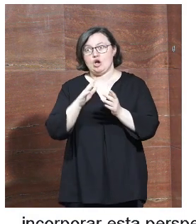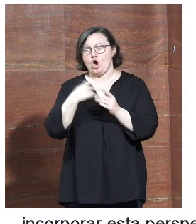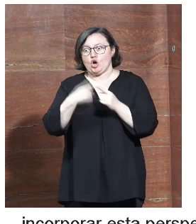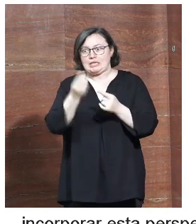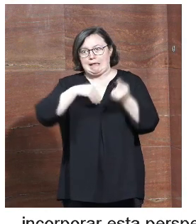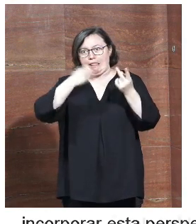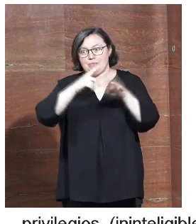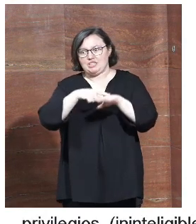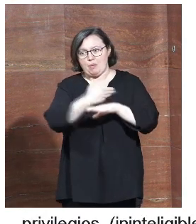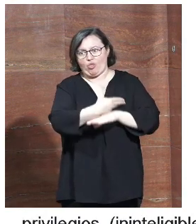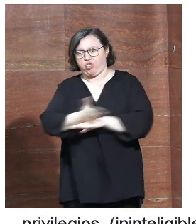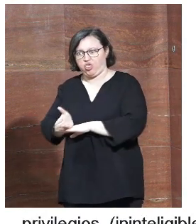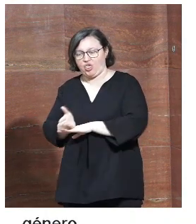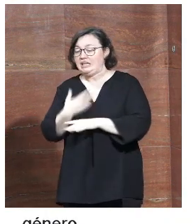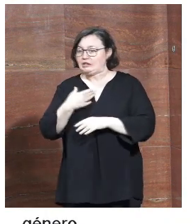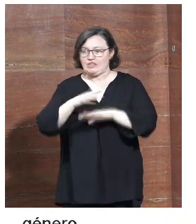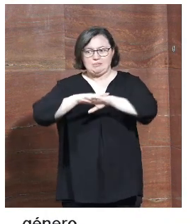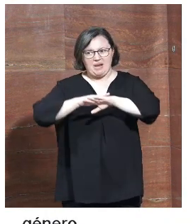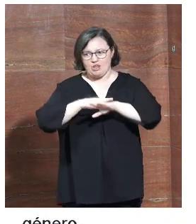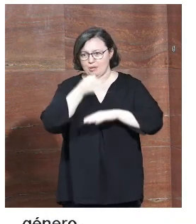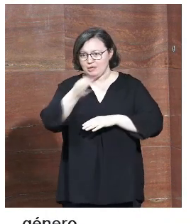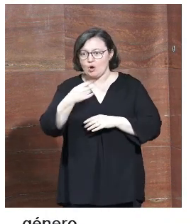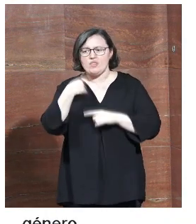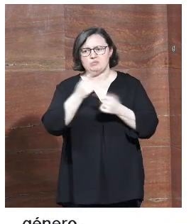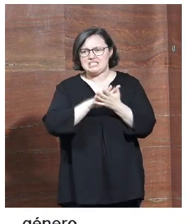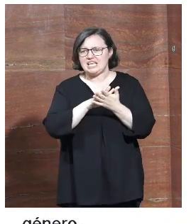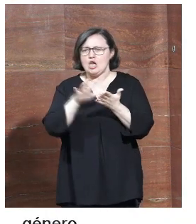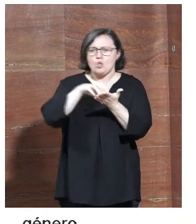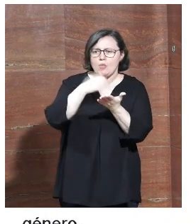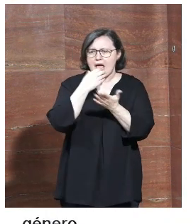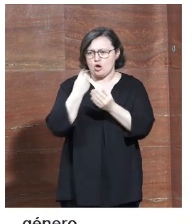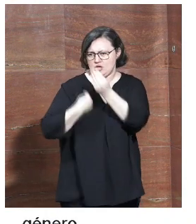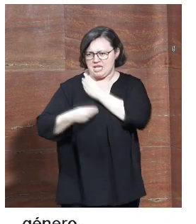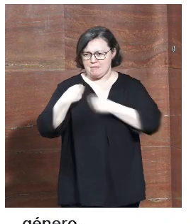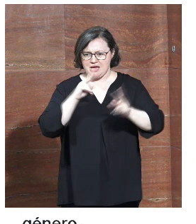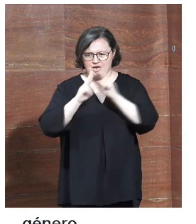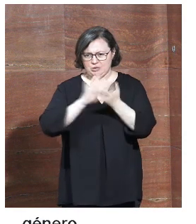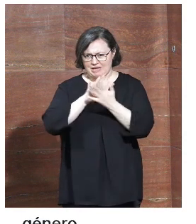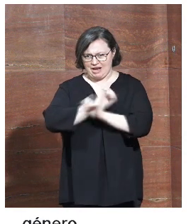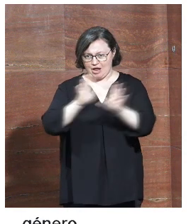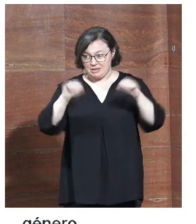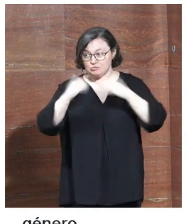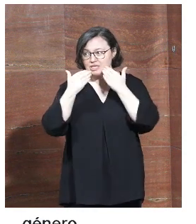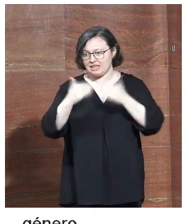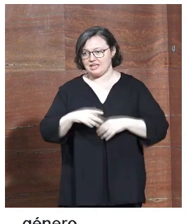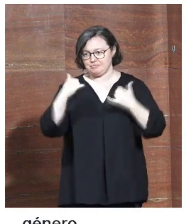muchísimas cosas, pero si no, en turno de palabras o después, pues lo comentamos. Muchas gracias. Muchas gracias.